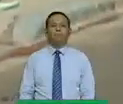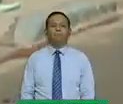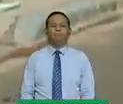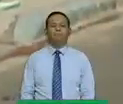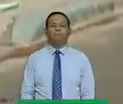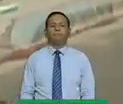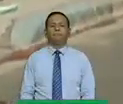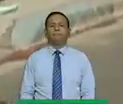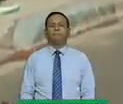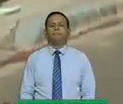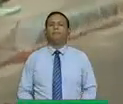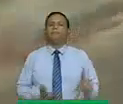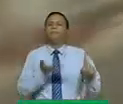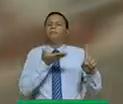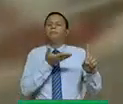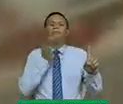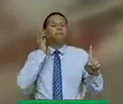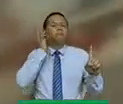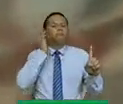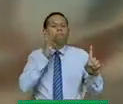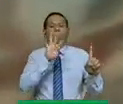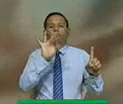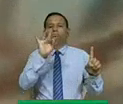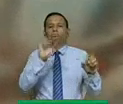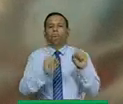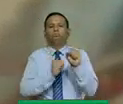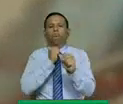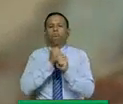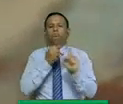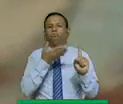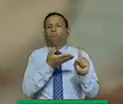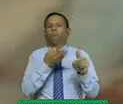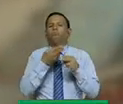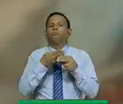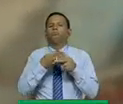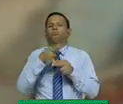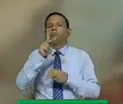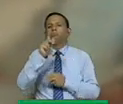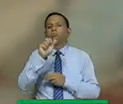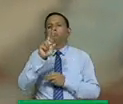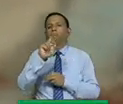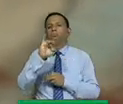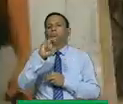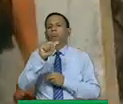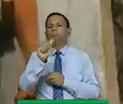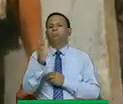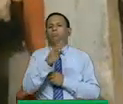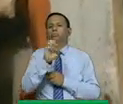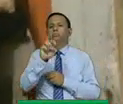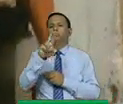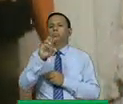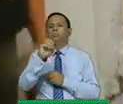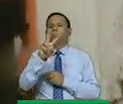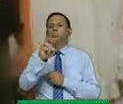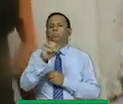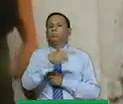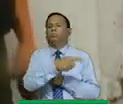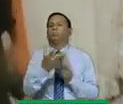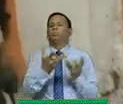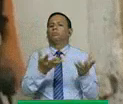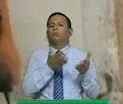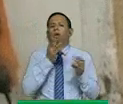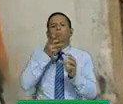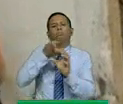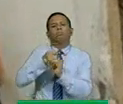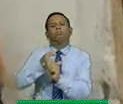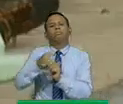Se trató de una mujer de 48 años de edad, identificada como Karina Bravo Espinosa, quien laboraba en el área de vectores del Ministerio de Salud